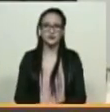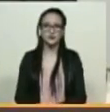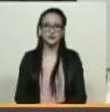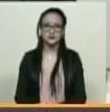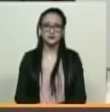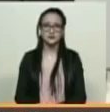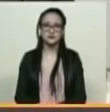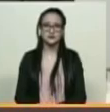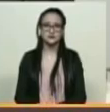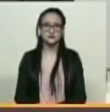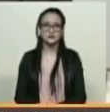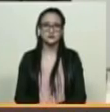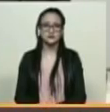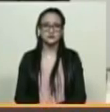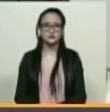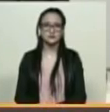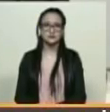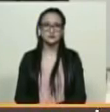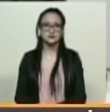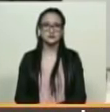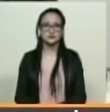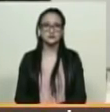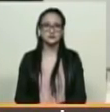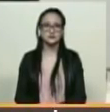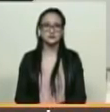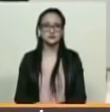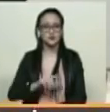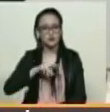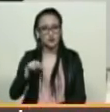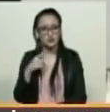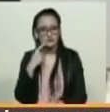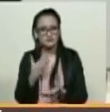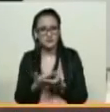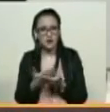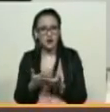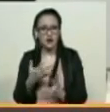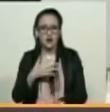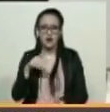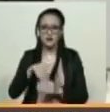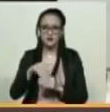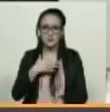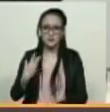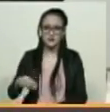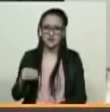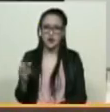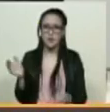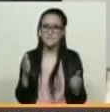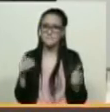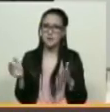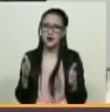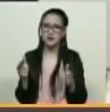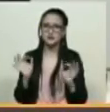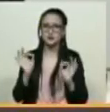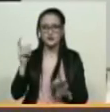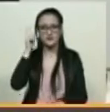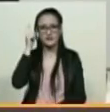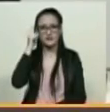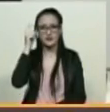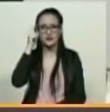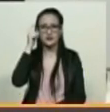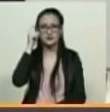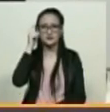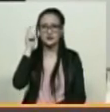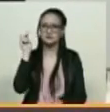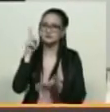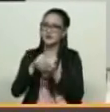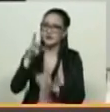En ese sentido, nosotros que en principio planteábamos hacer las elecciones presidenciales en el mes de marzo, así fue la fecha que llevamos a